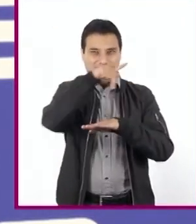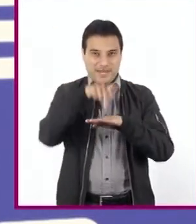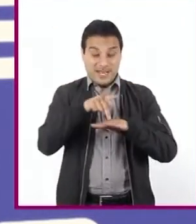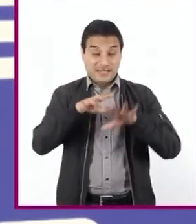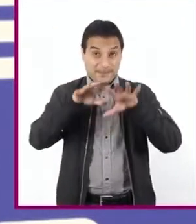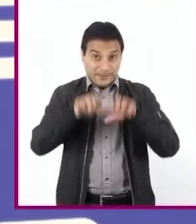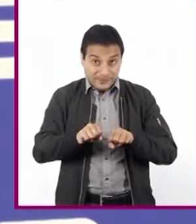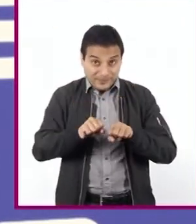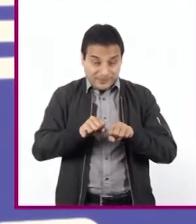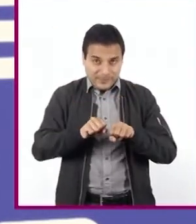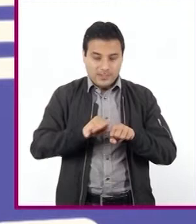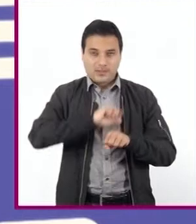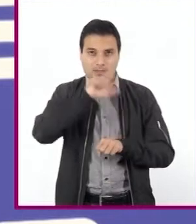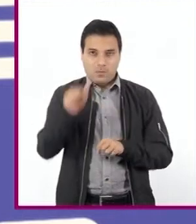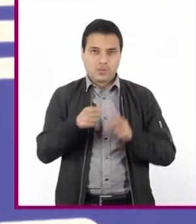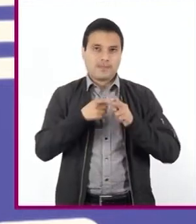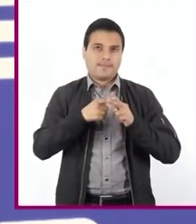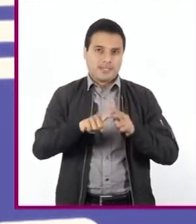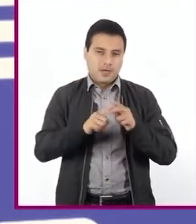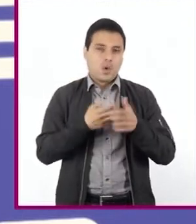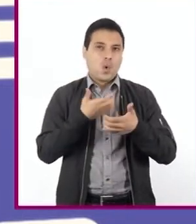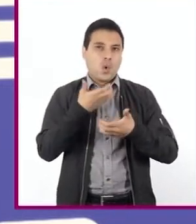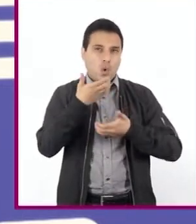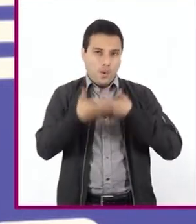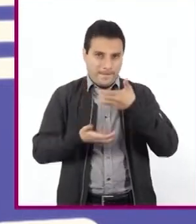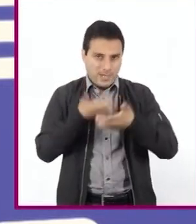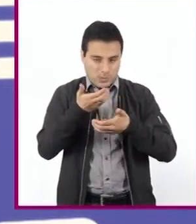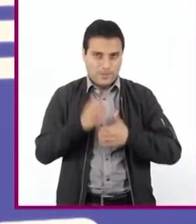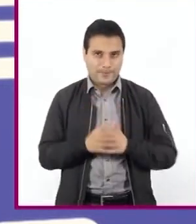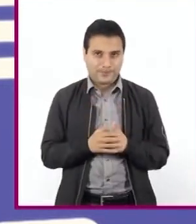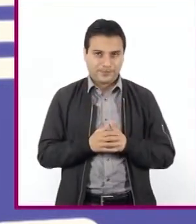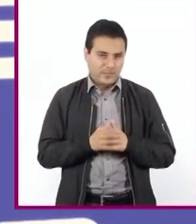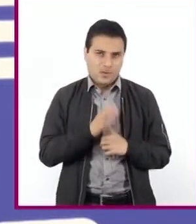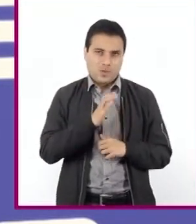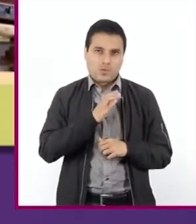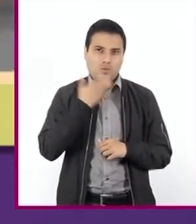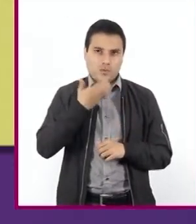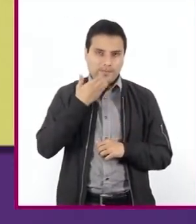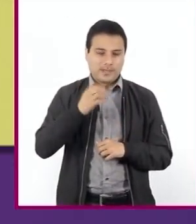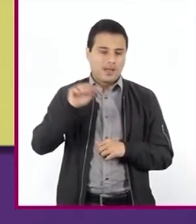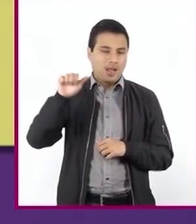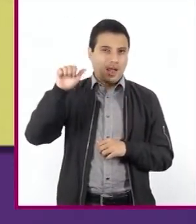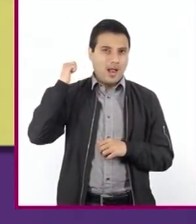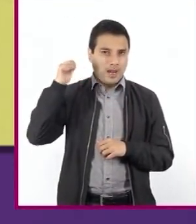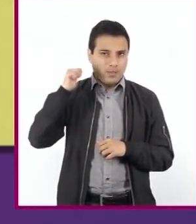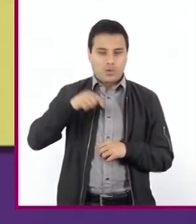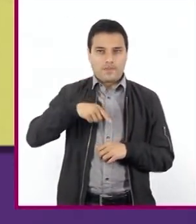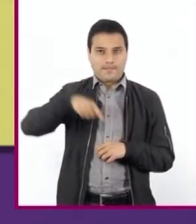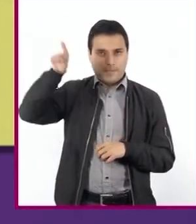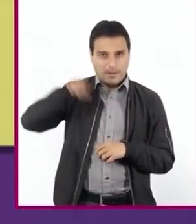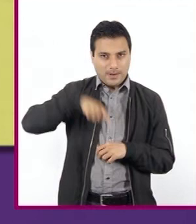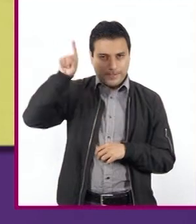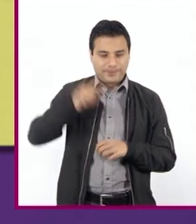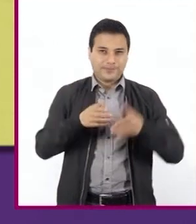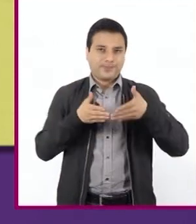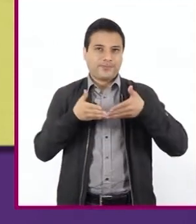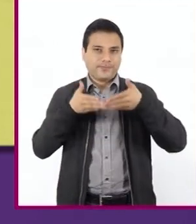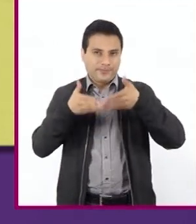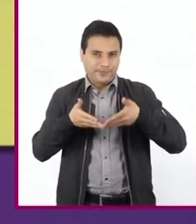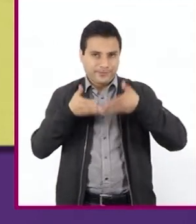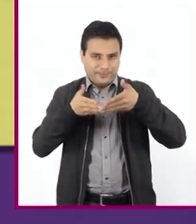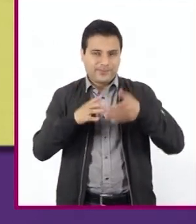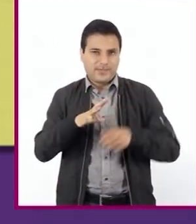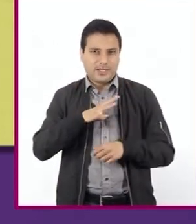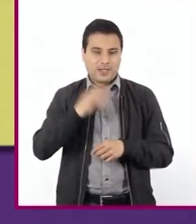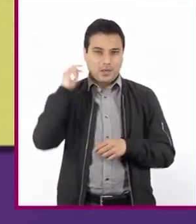el Pacífico, ya que se estableció un contacto marítimo regular con Acapulco a través de la flota de galeones reglamentados por